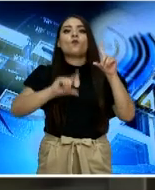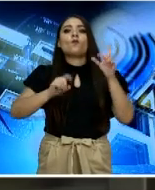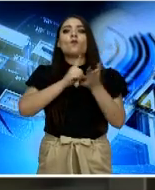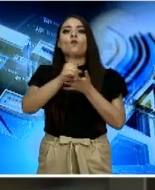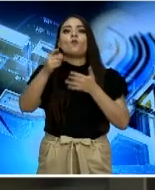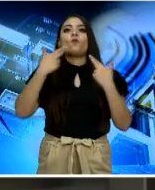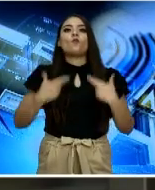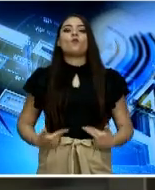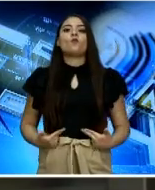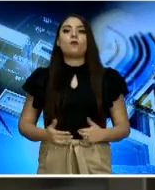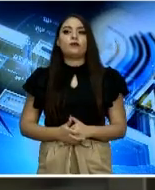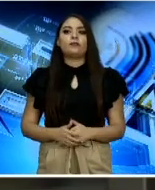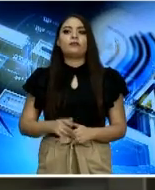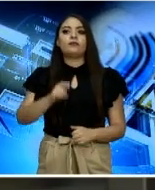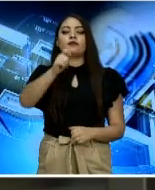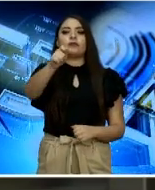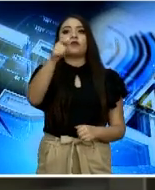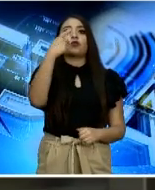que su